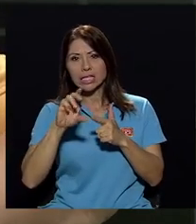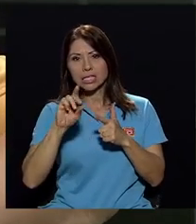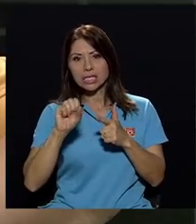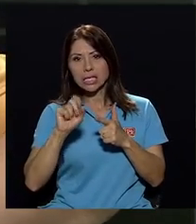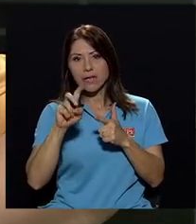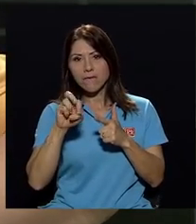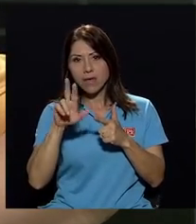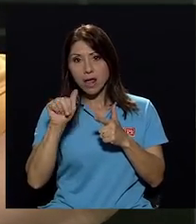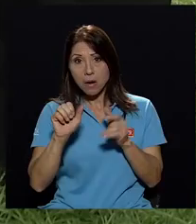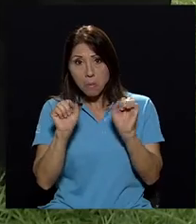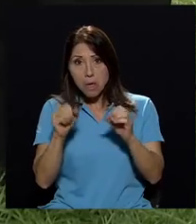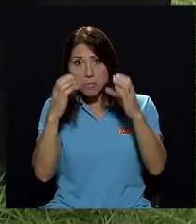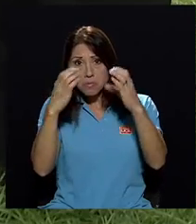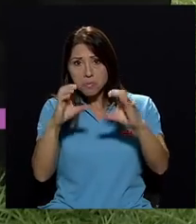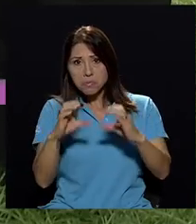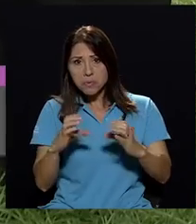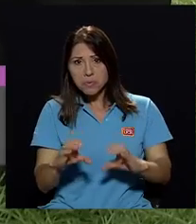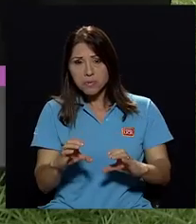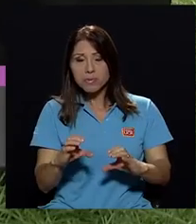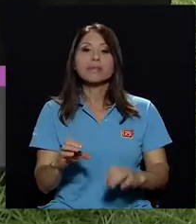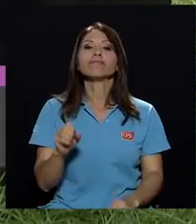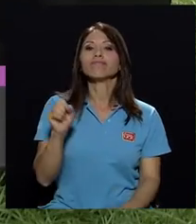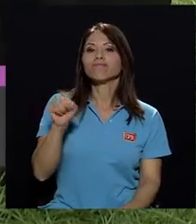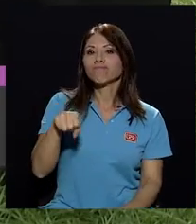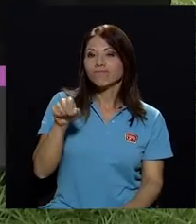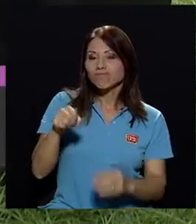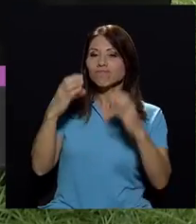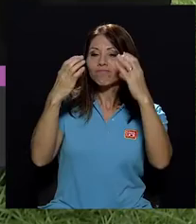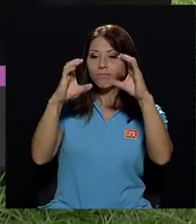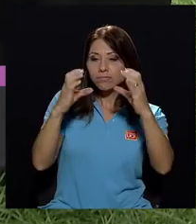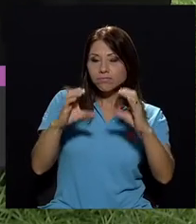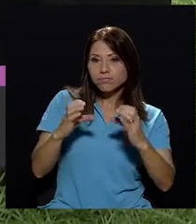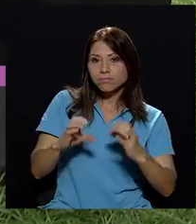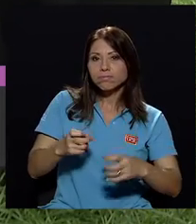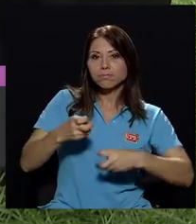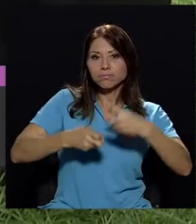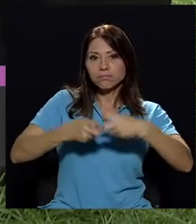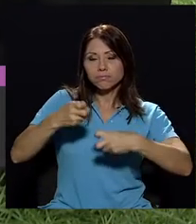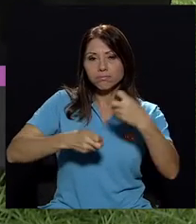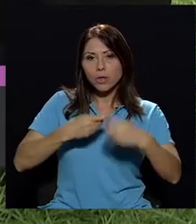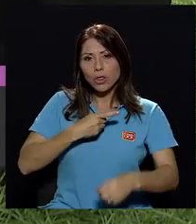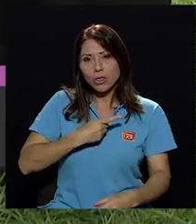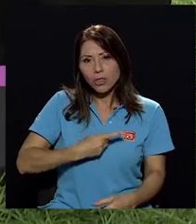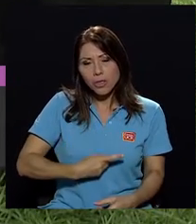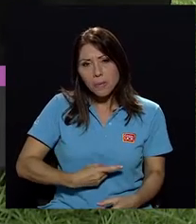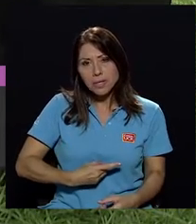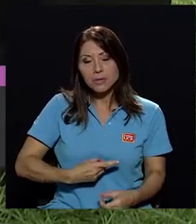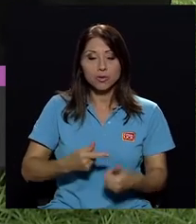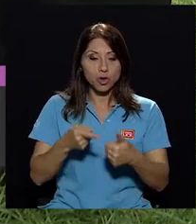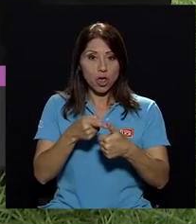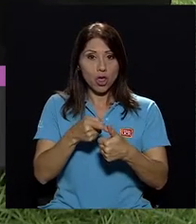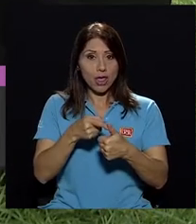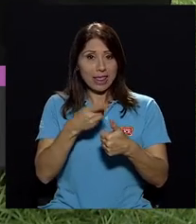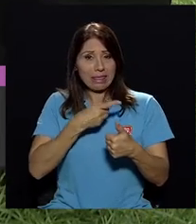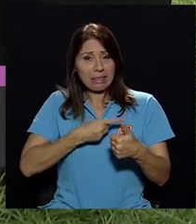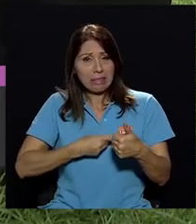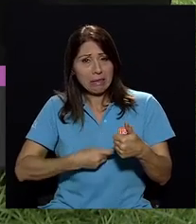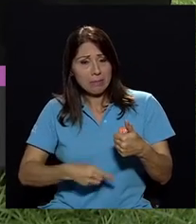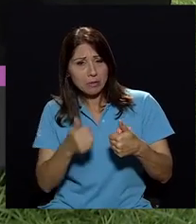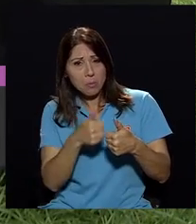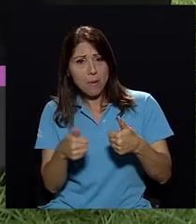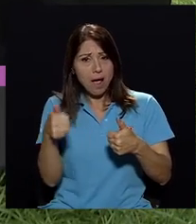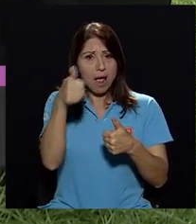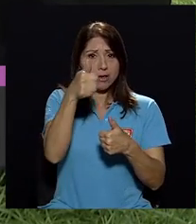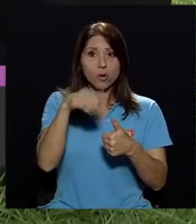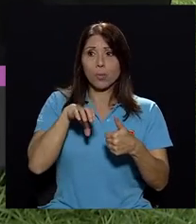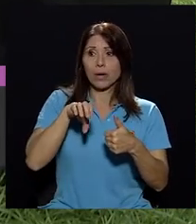clasificación para la depresión? Sí, hay toda una clasificación de trastornos depresivos, en donde tenemos depresión mayor, que es como